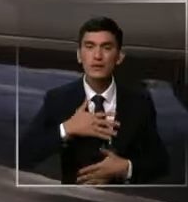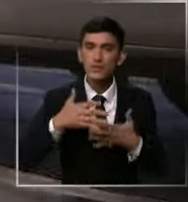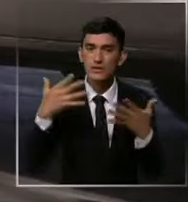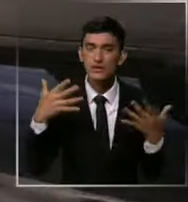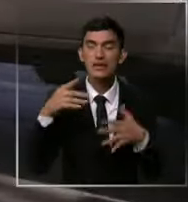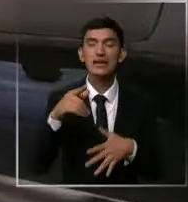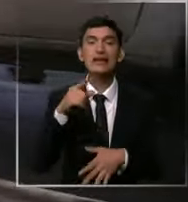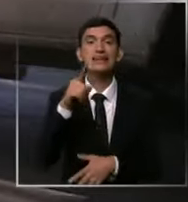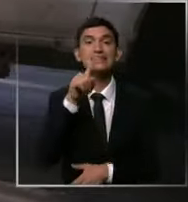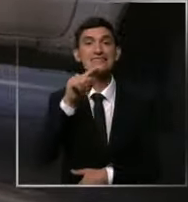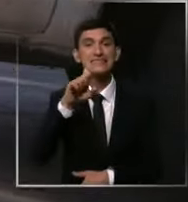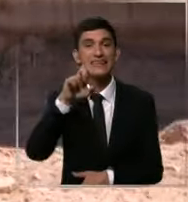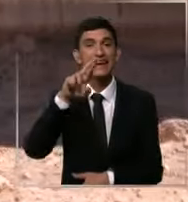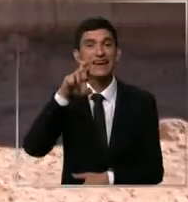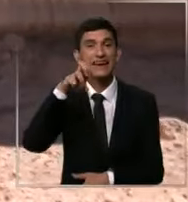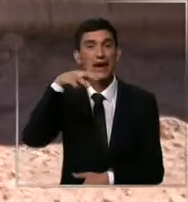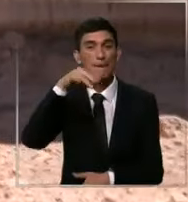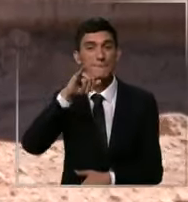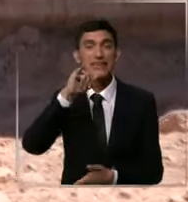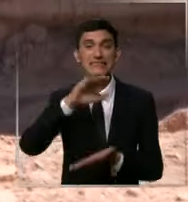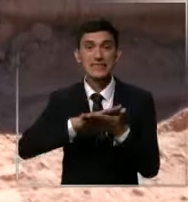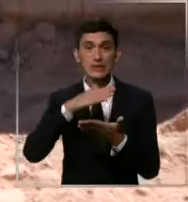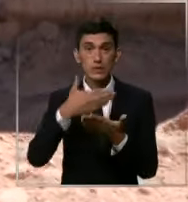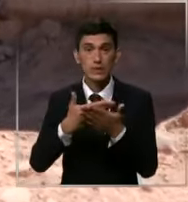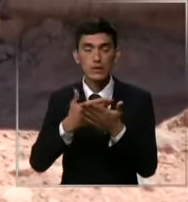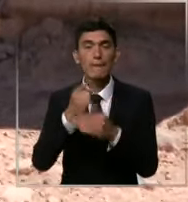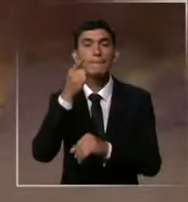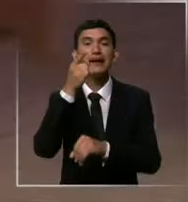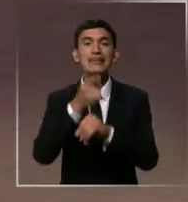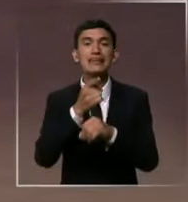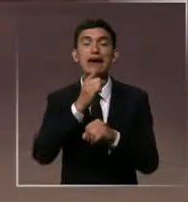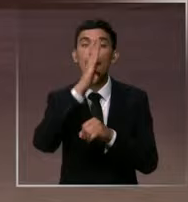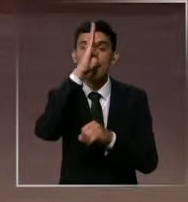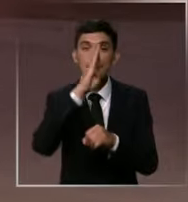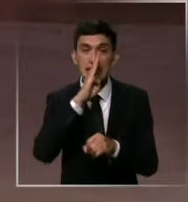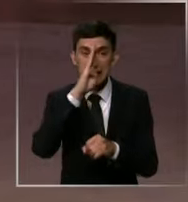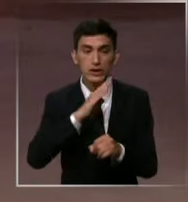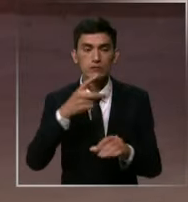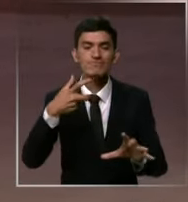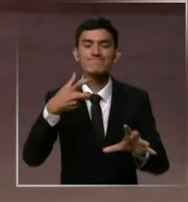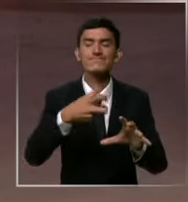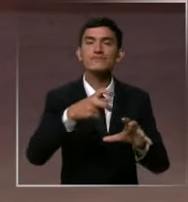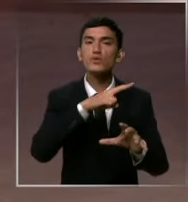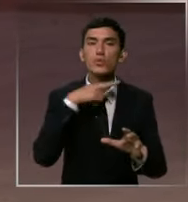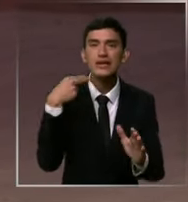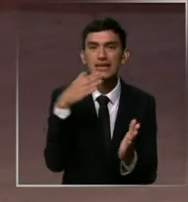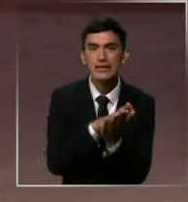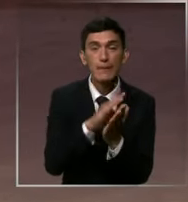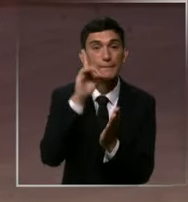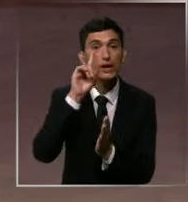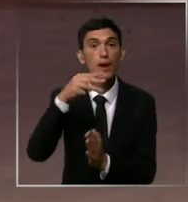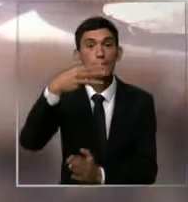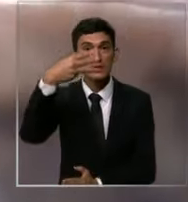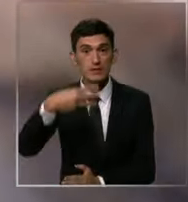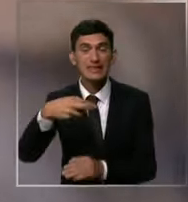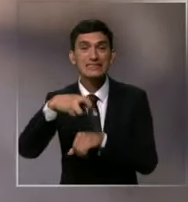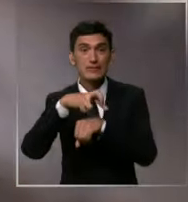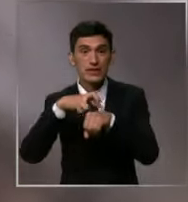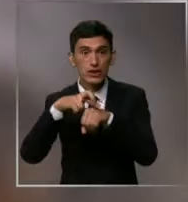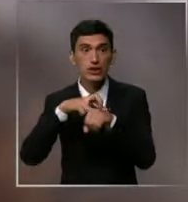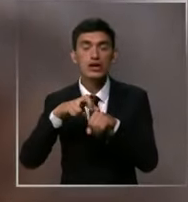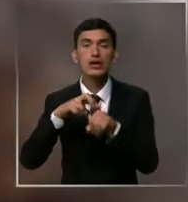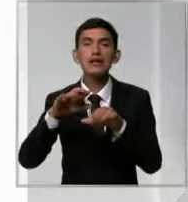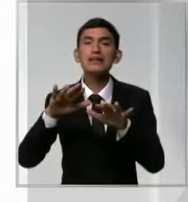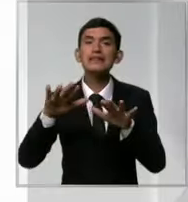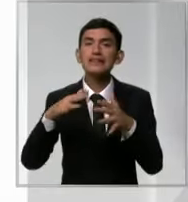de Salud ordenó la eutanasia de los perros que la atacaron previa autorización de sus cuidadores, pero la municipalidad de San Pedro intentó